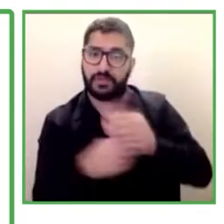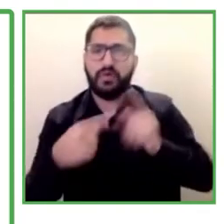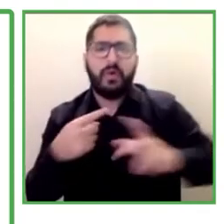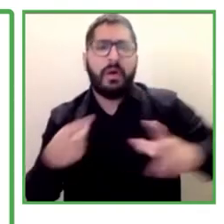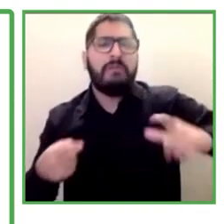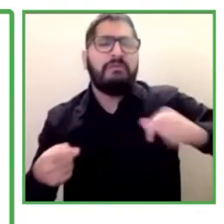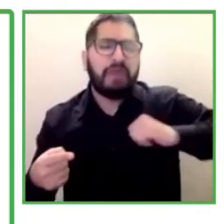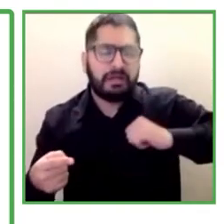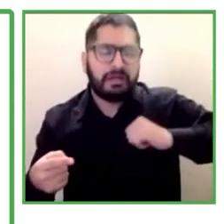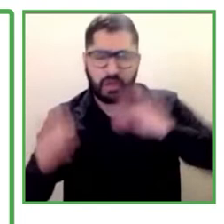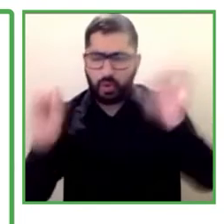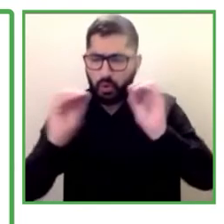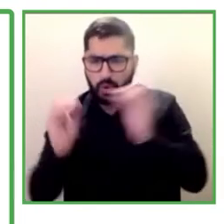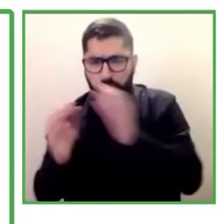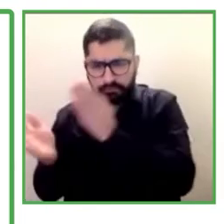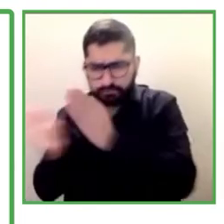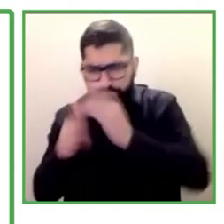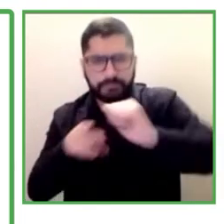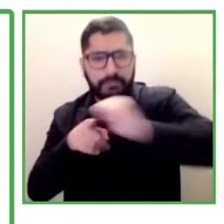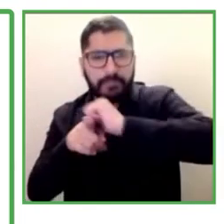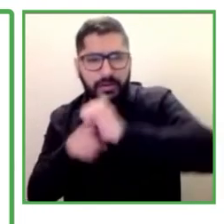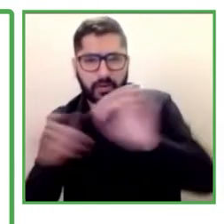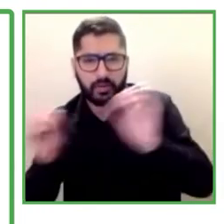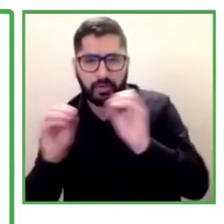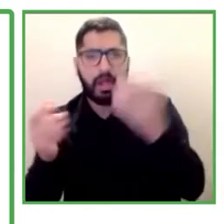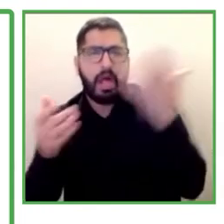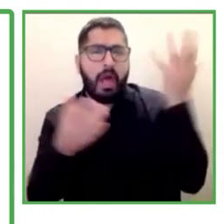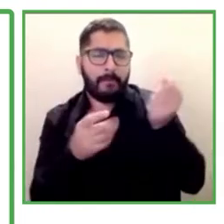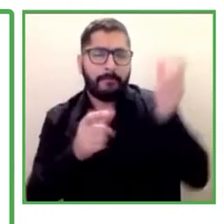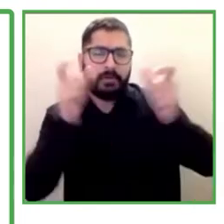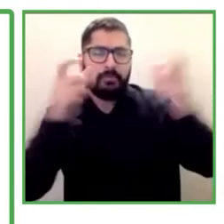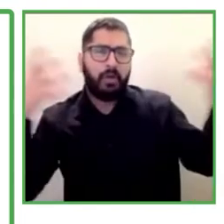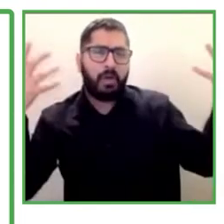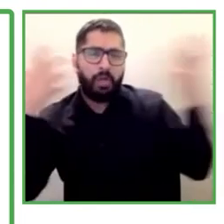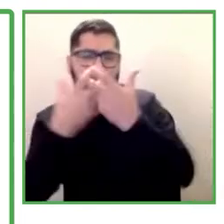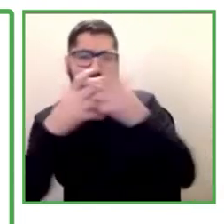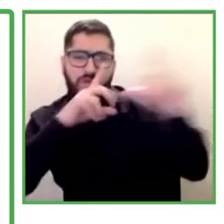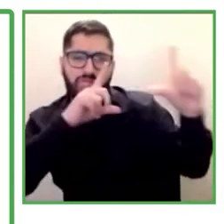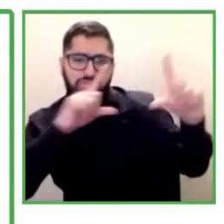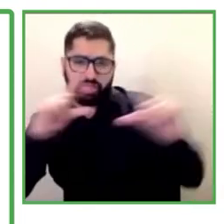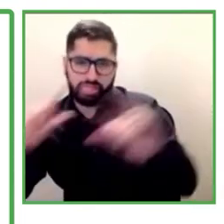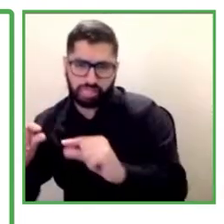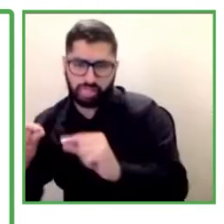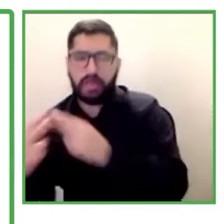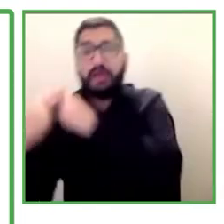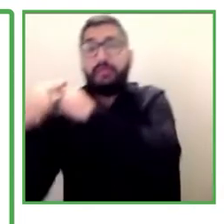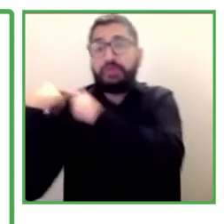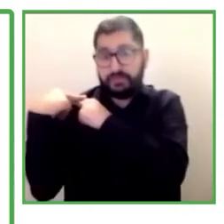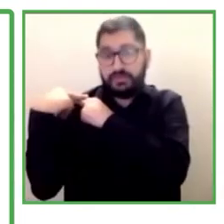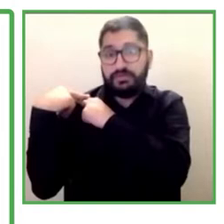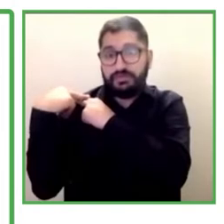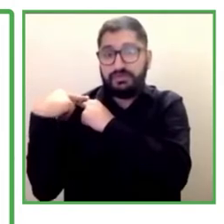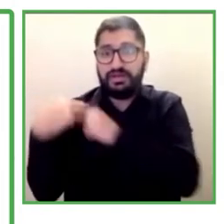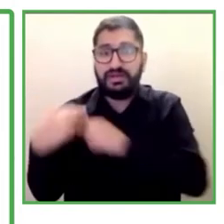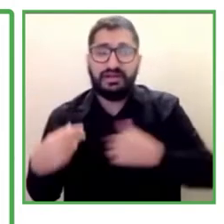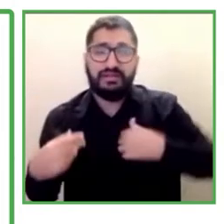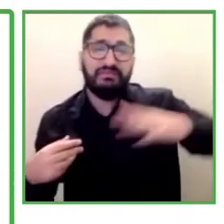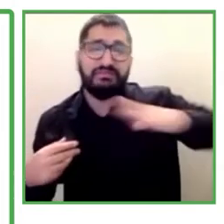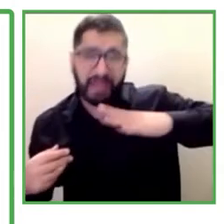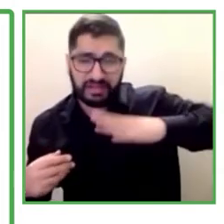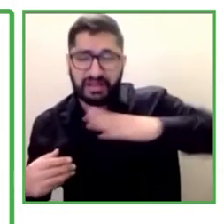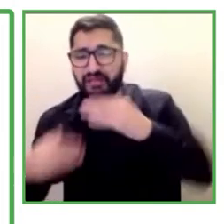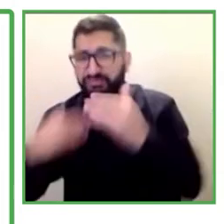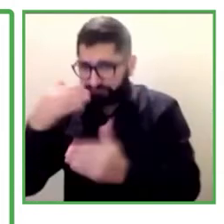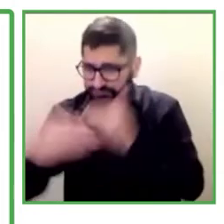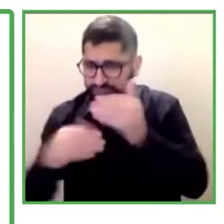articulación entre los actores y también la falencia en los procesos de formación. Lo interesante también de este